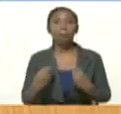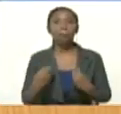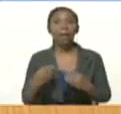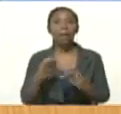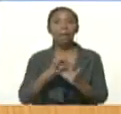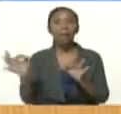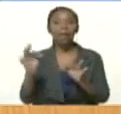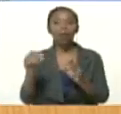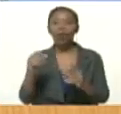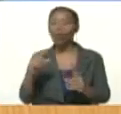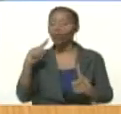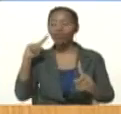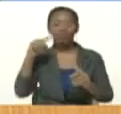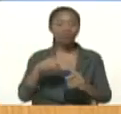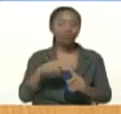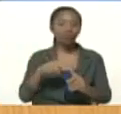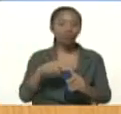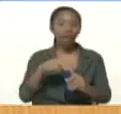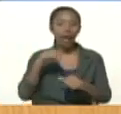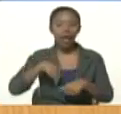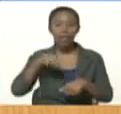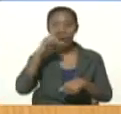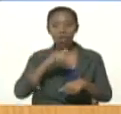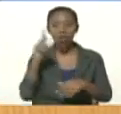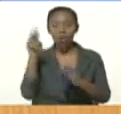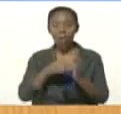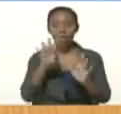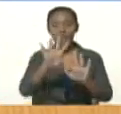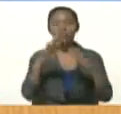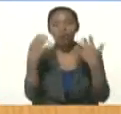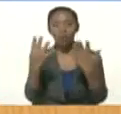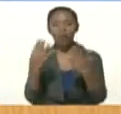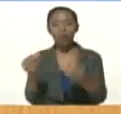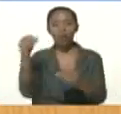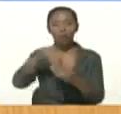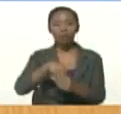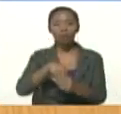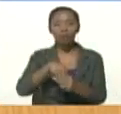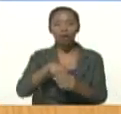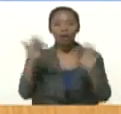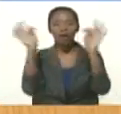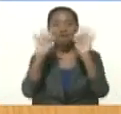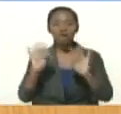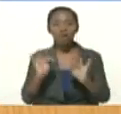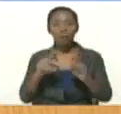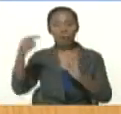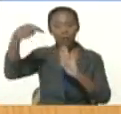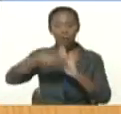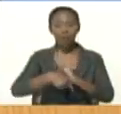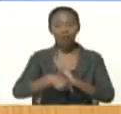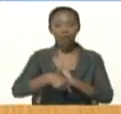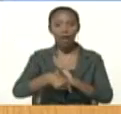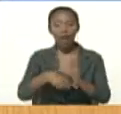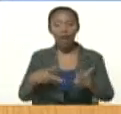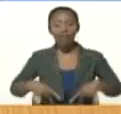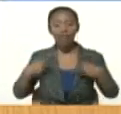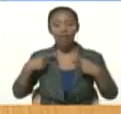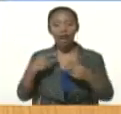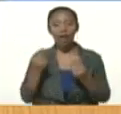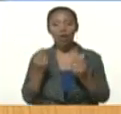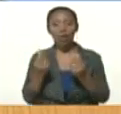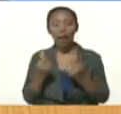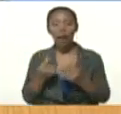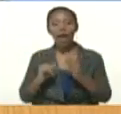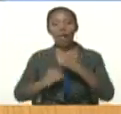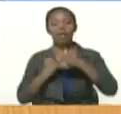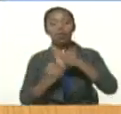ya definitivamente este año 2019 instalándose de manera profunda en la vida económica, en la vida